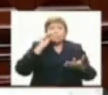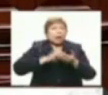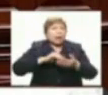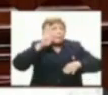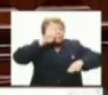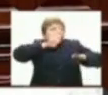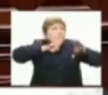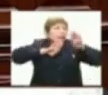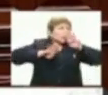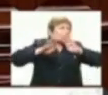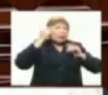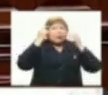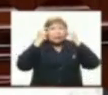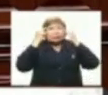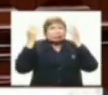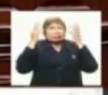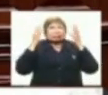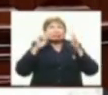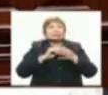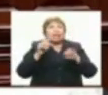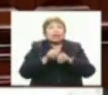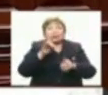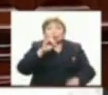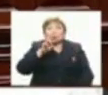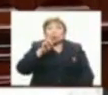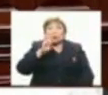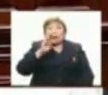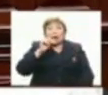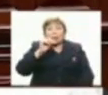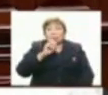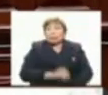preocupante, mientras en el ámbito urbano